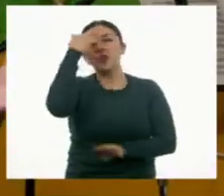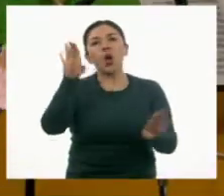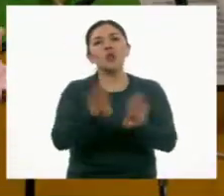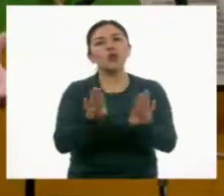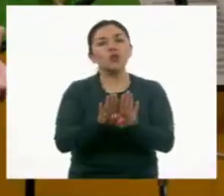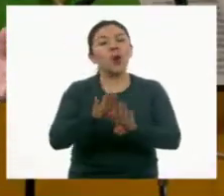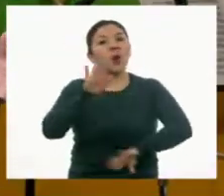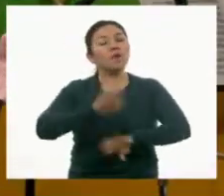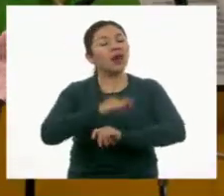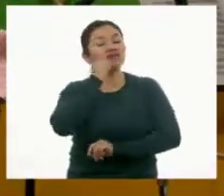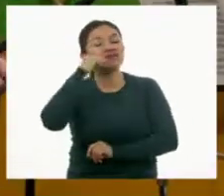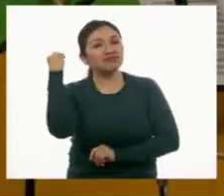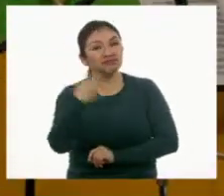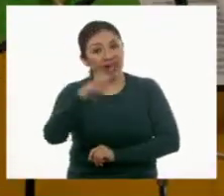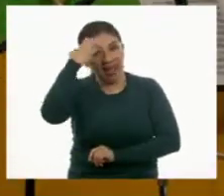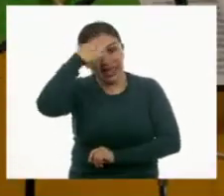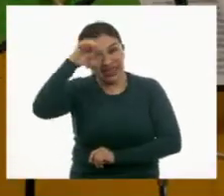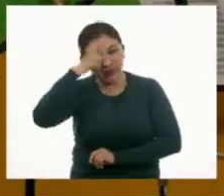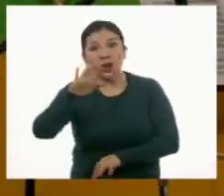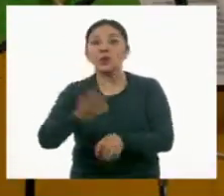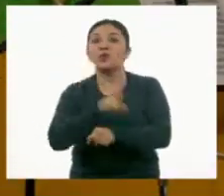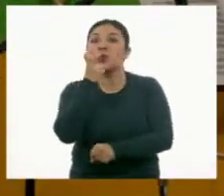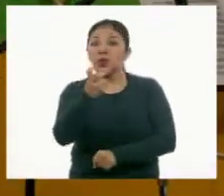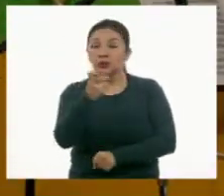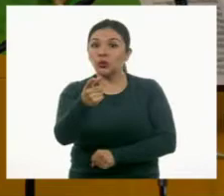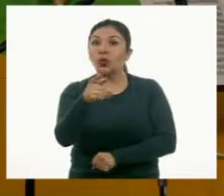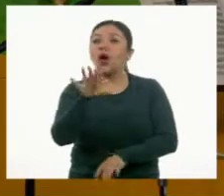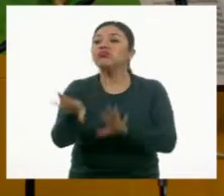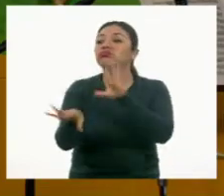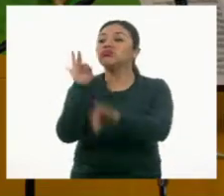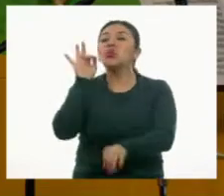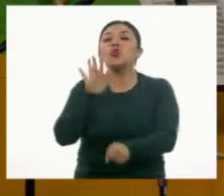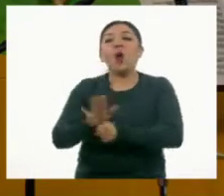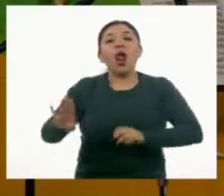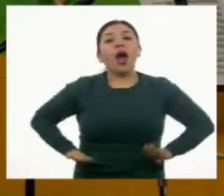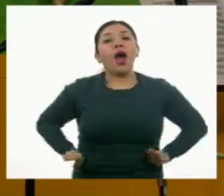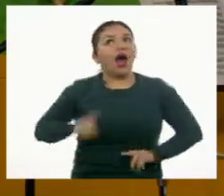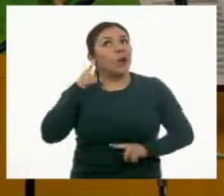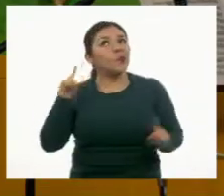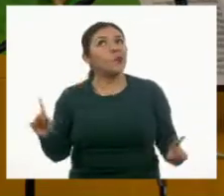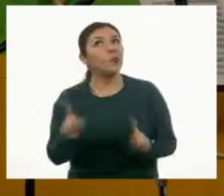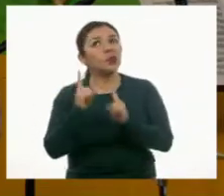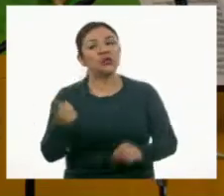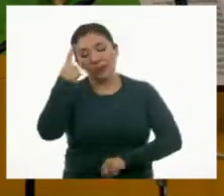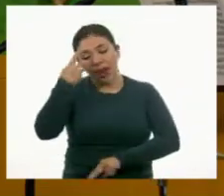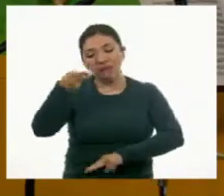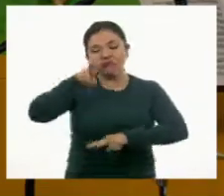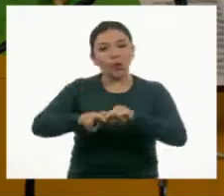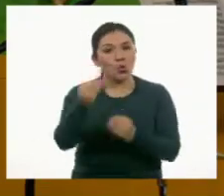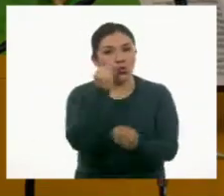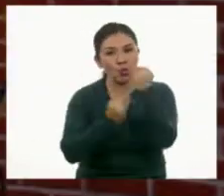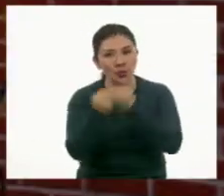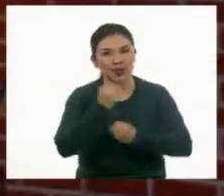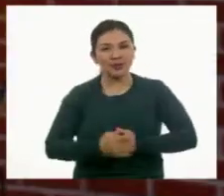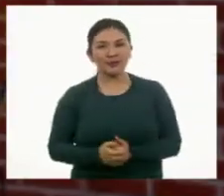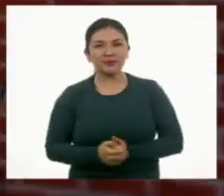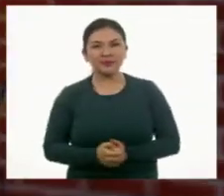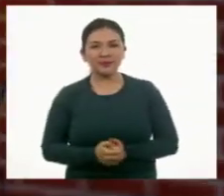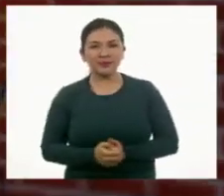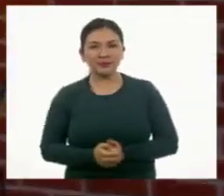una gran experiencia. Por tanto, elige bien la música que te acompaña en la ingesta de tus alimentos.